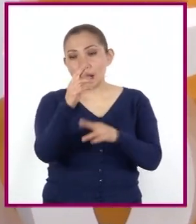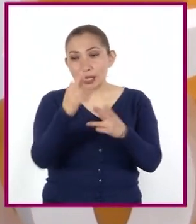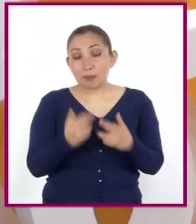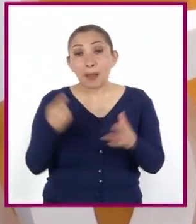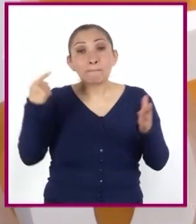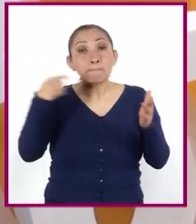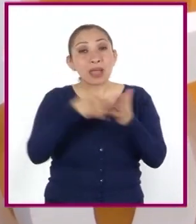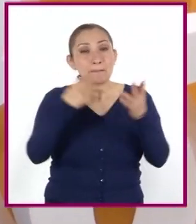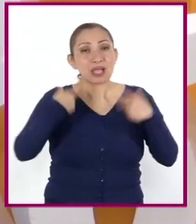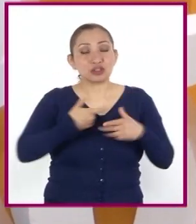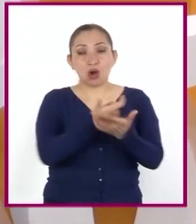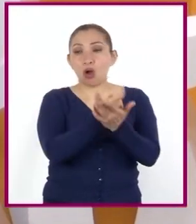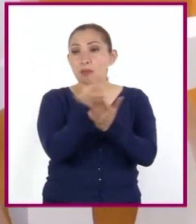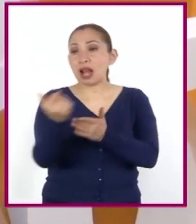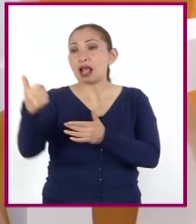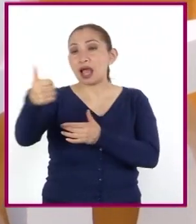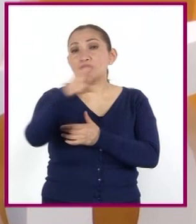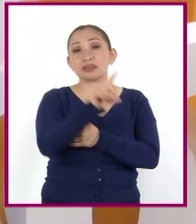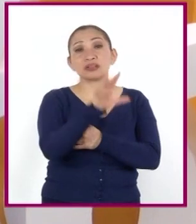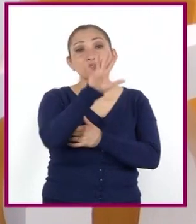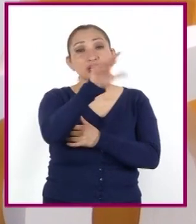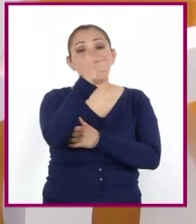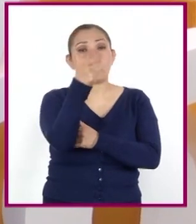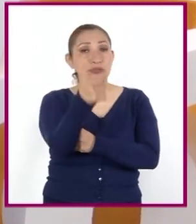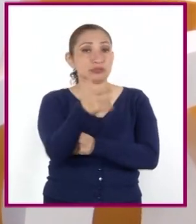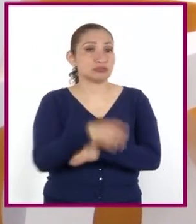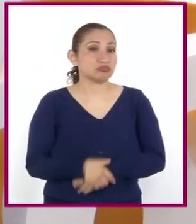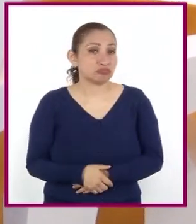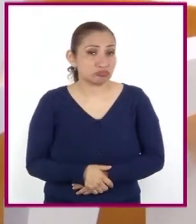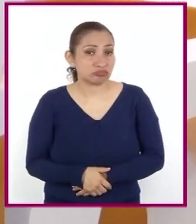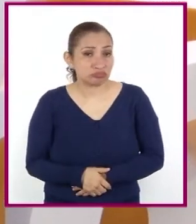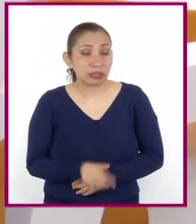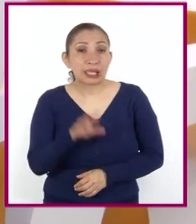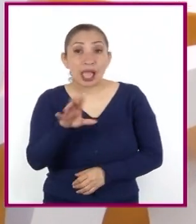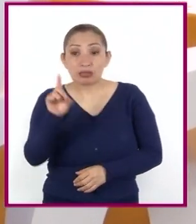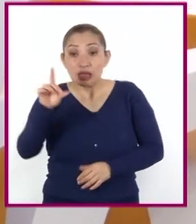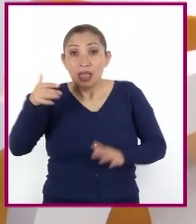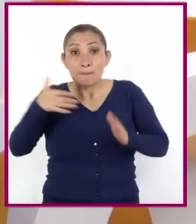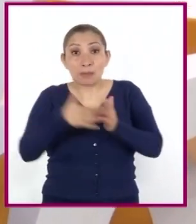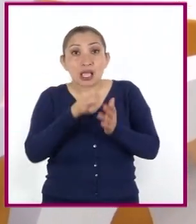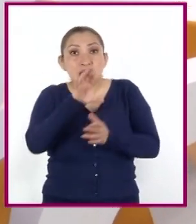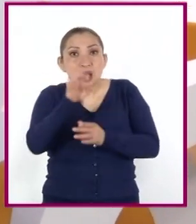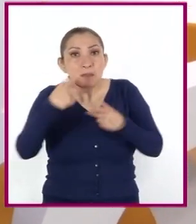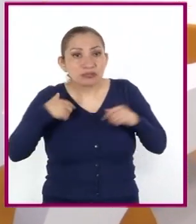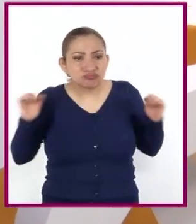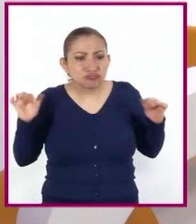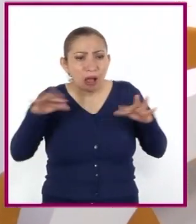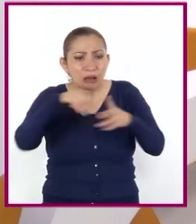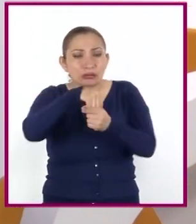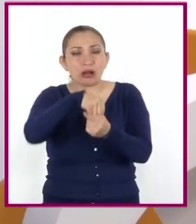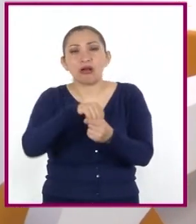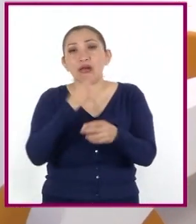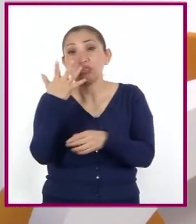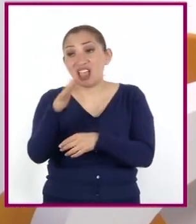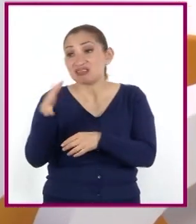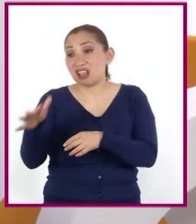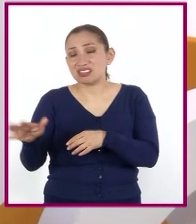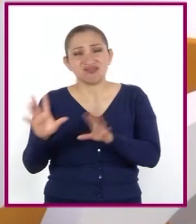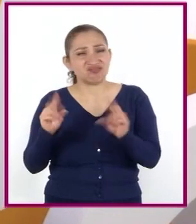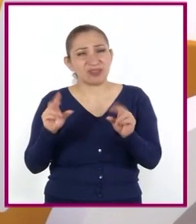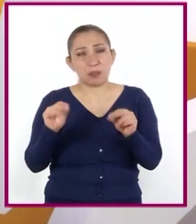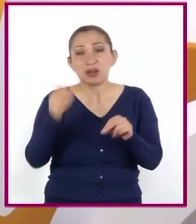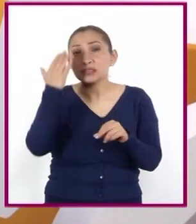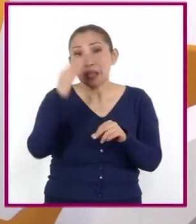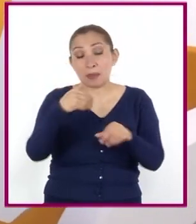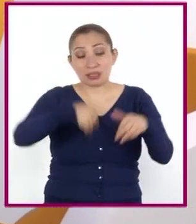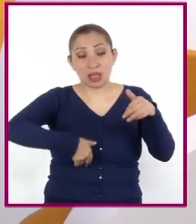1000 personas y cobrar la entrada de 35 pesos, que tener a 3500 personas con entradas de 10 pesos, pues sabe